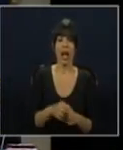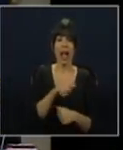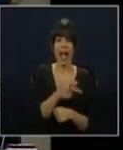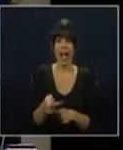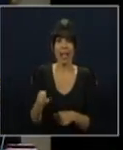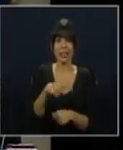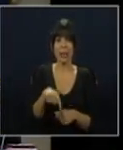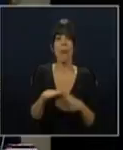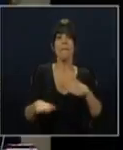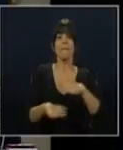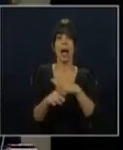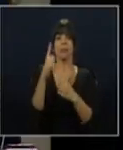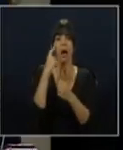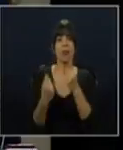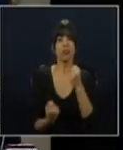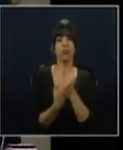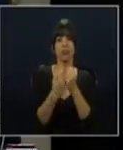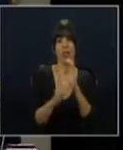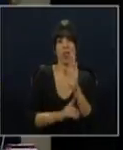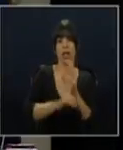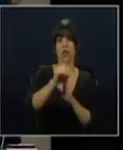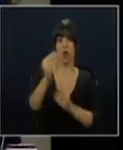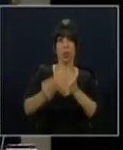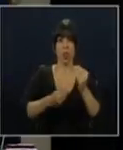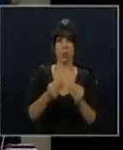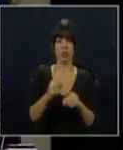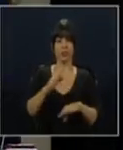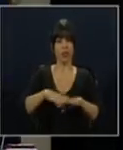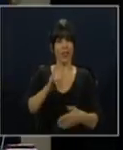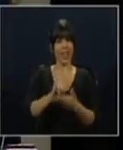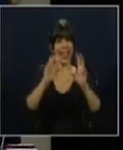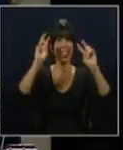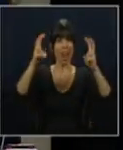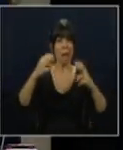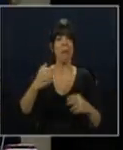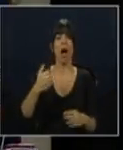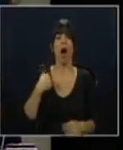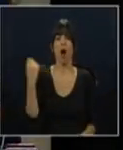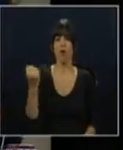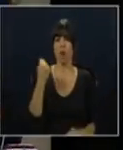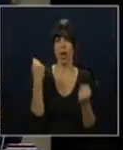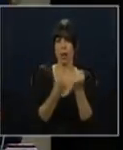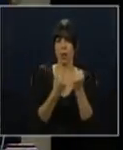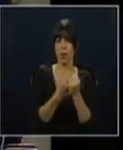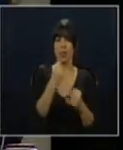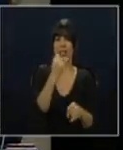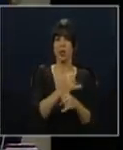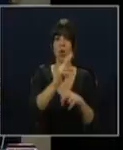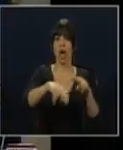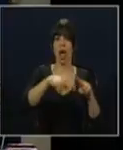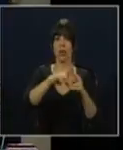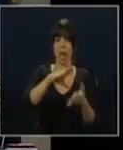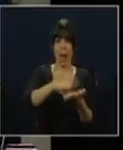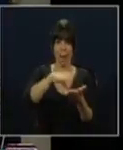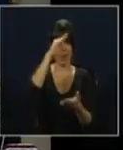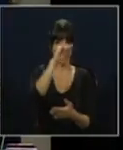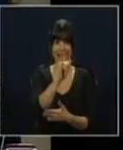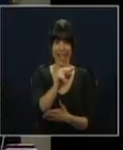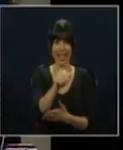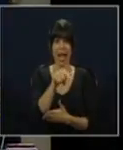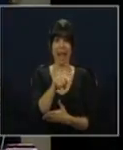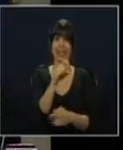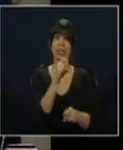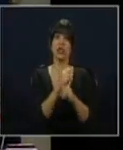del desarrollo productivo. A este respecto, hemos dado un fuerte impulso al Instituto Nacional de Aprendizaje, institución a